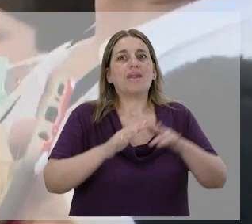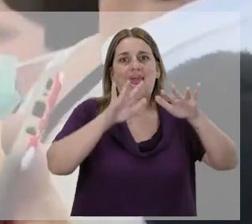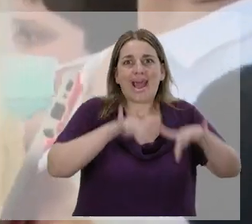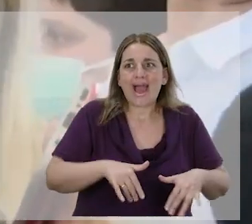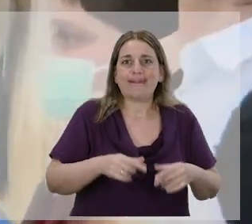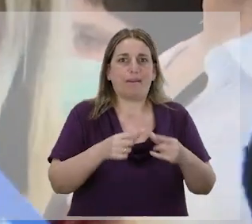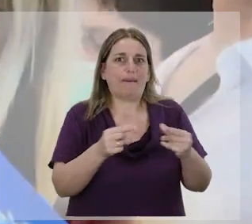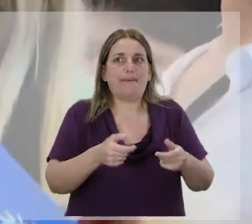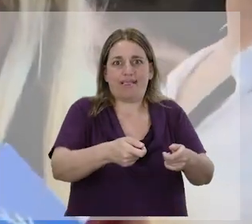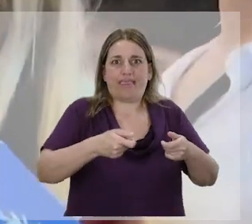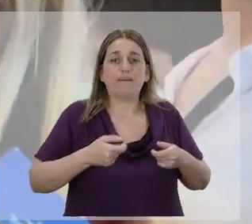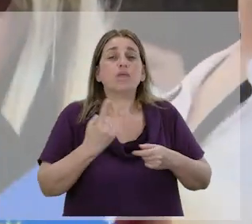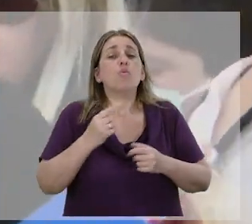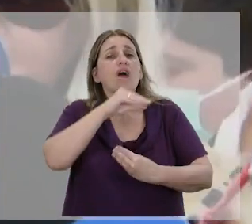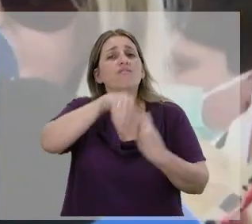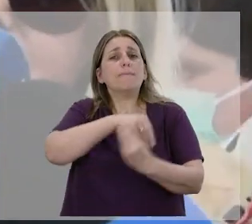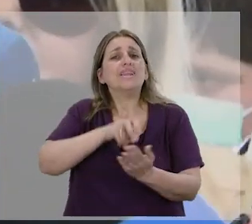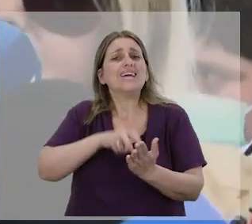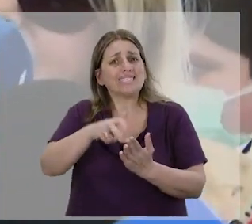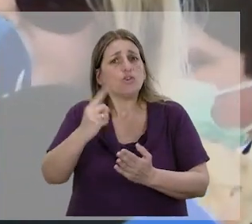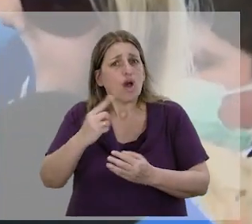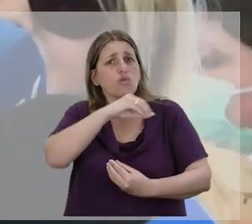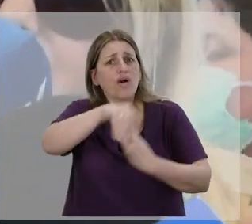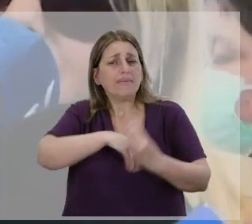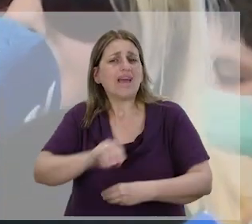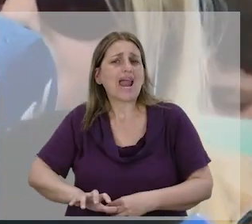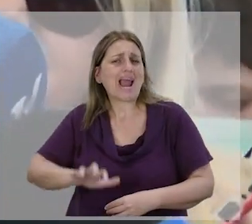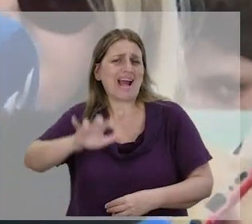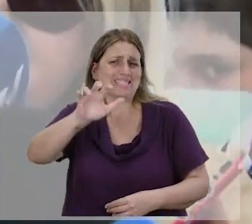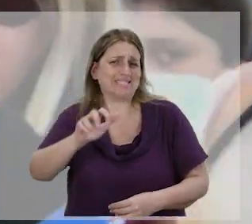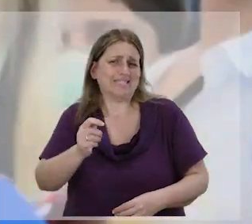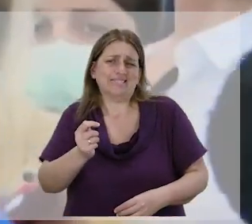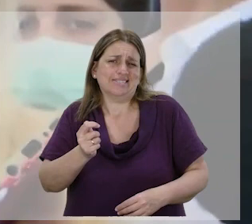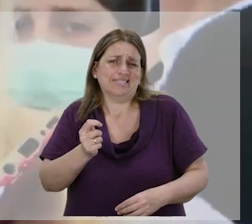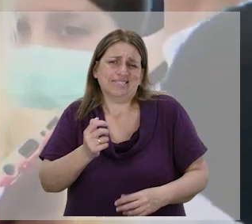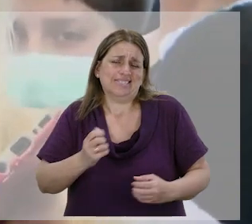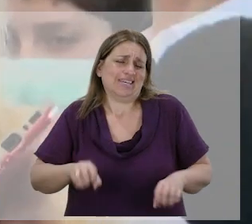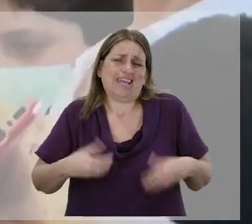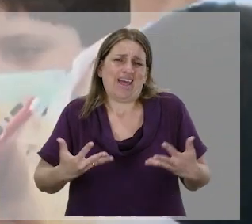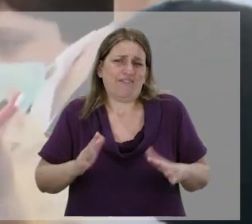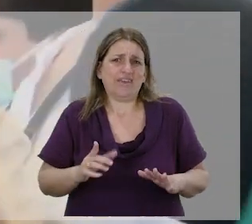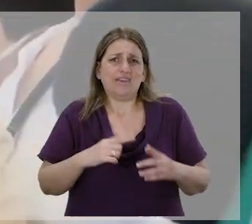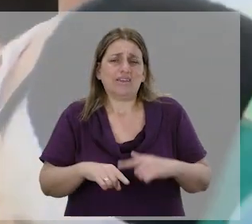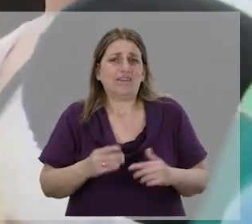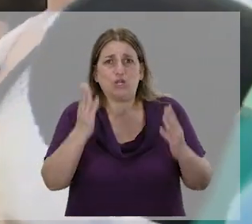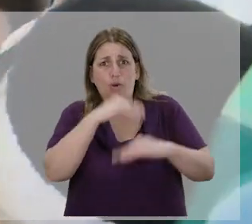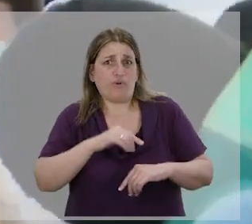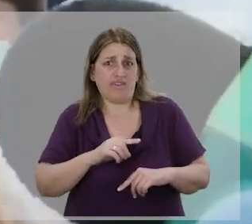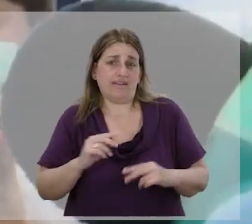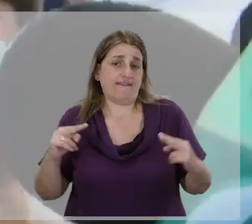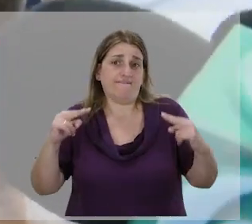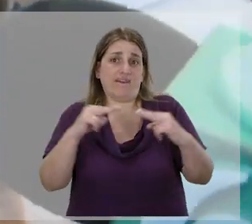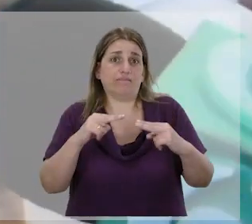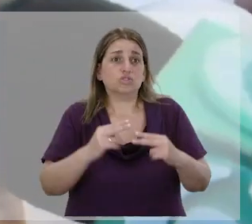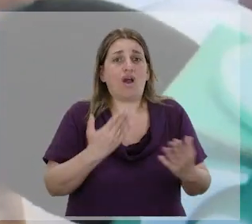cuando yo llego, me llevo muchísimas cartas. Una familia en Salto que tenía un familiar con un cáncer avanzado y no lo iban a